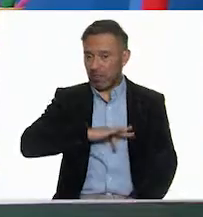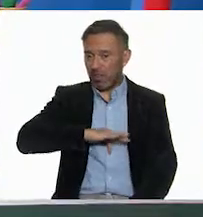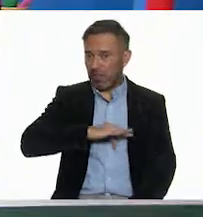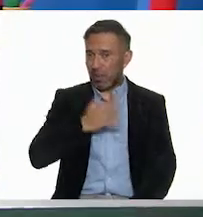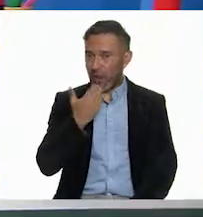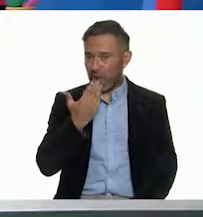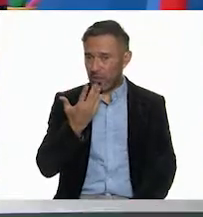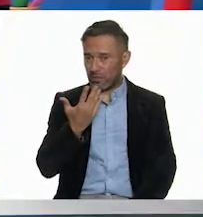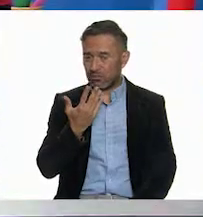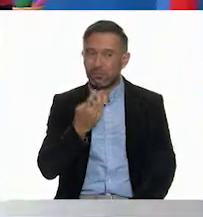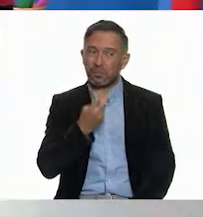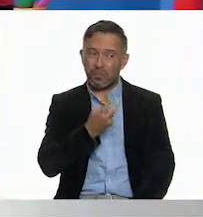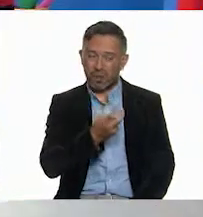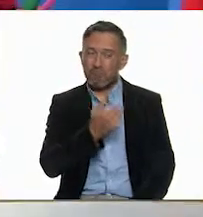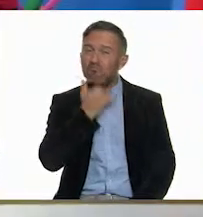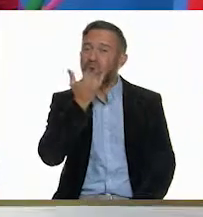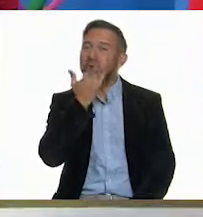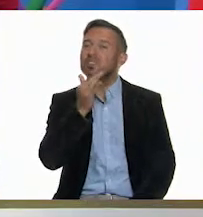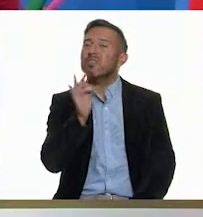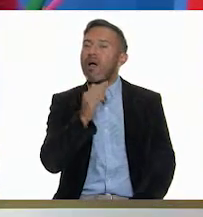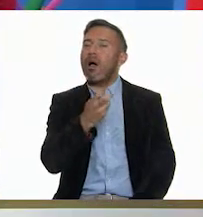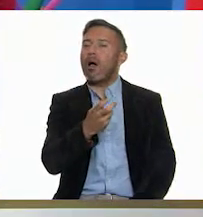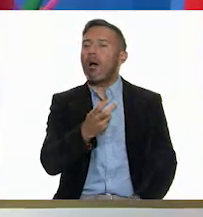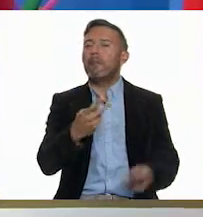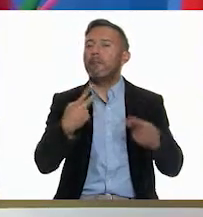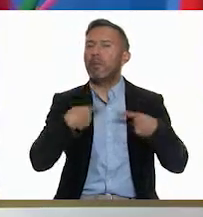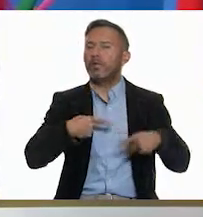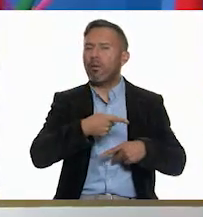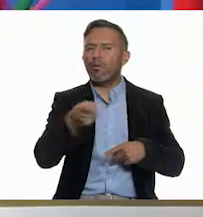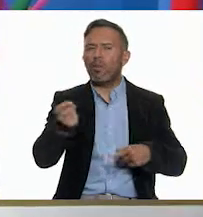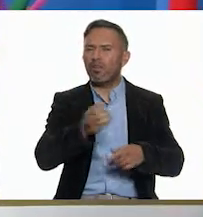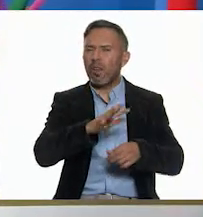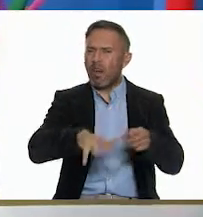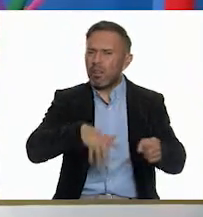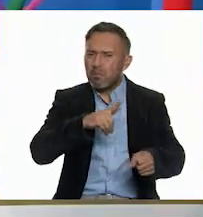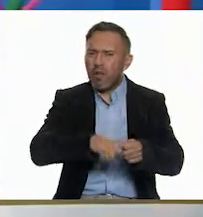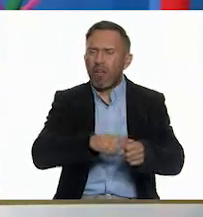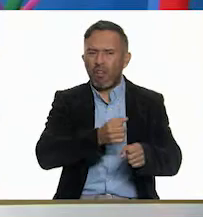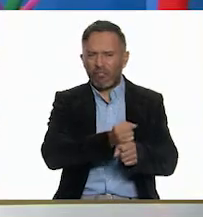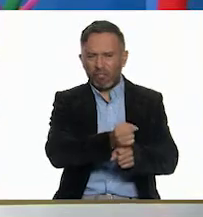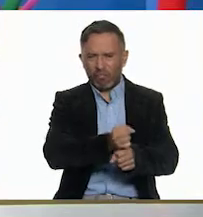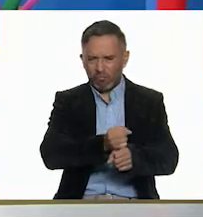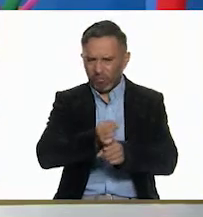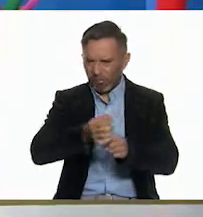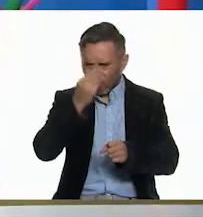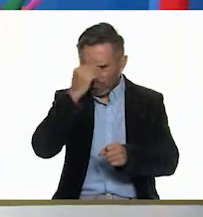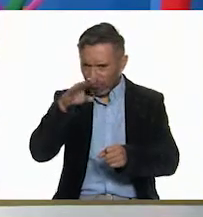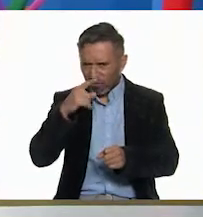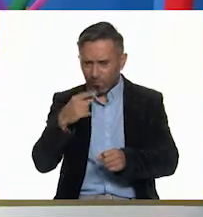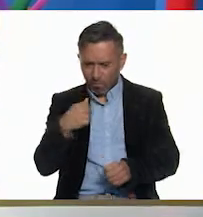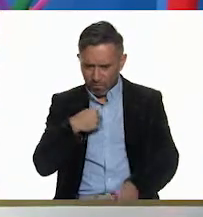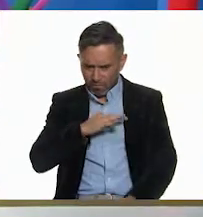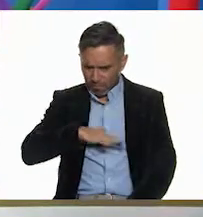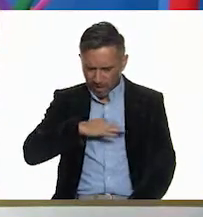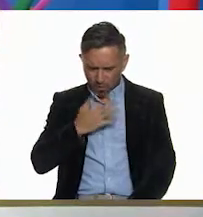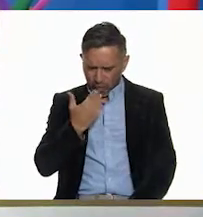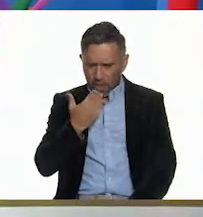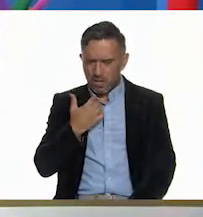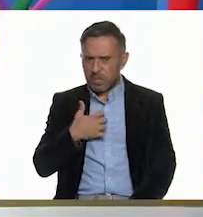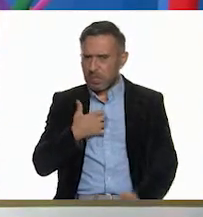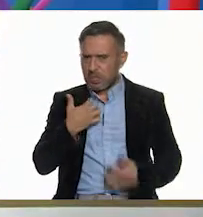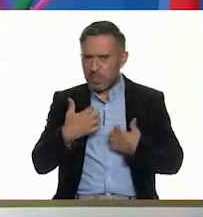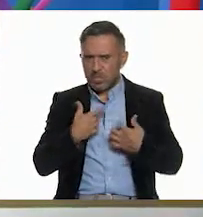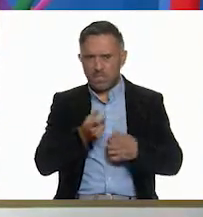mejor por eso hacía tanto daño a todas las personas y los animales que la rodeaban. Y al no ser ella feliz, pues